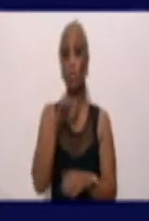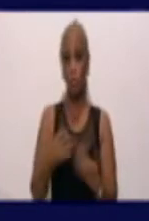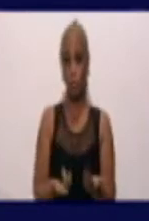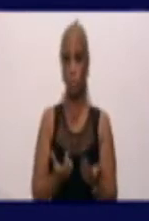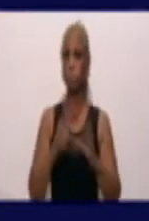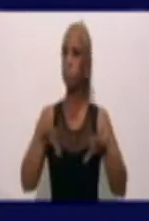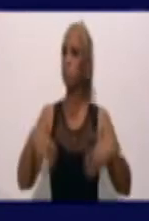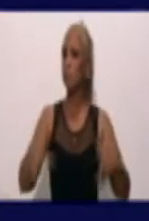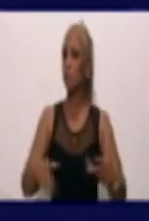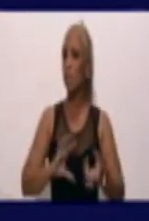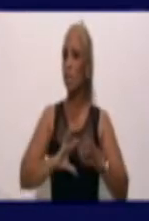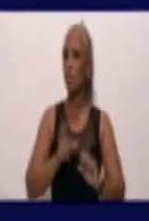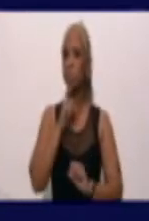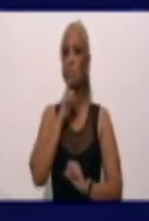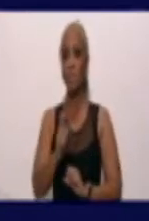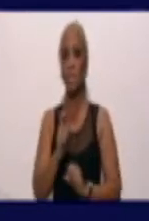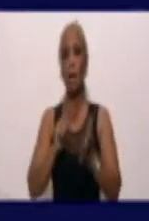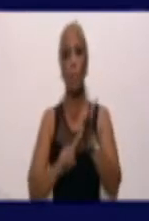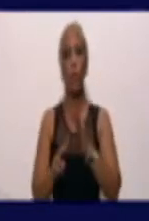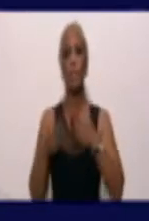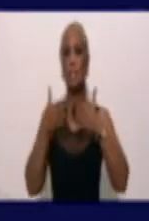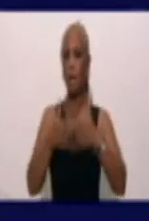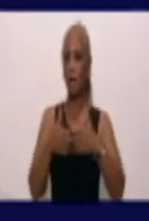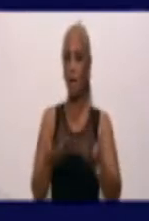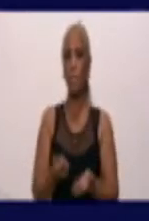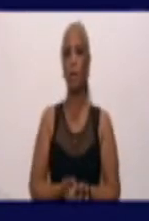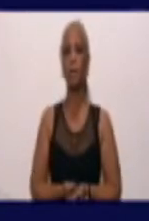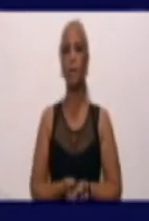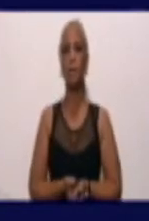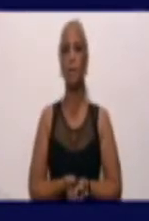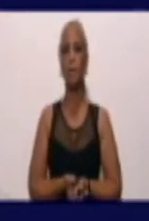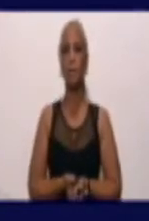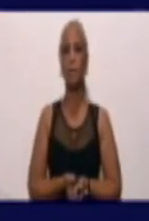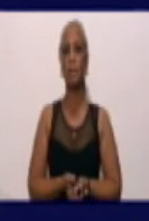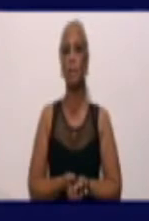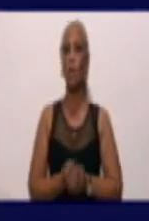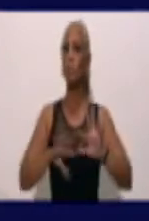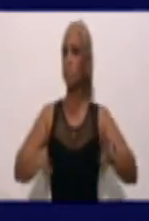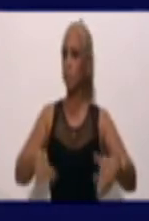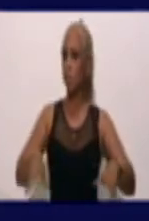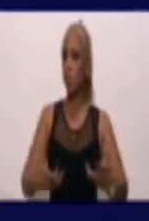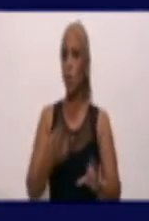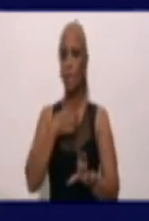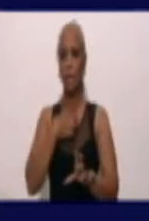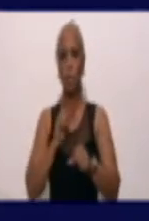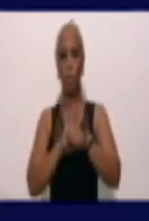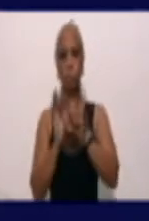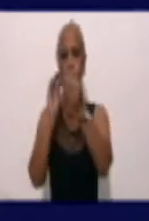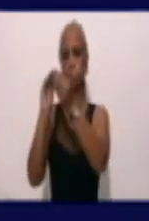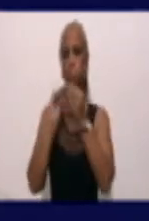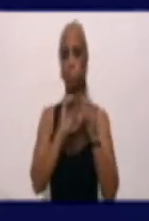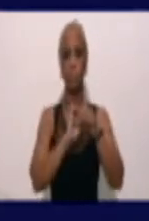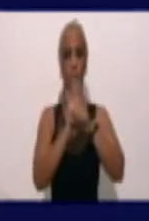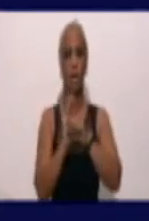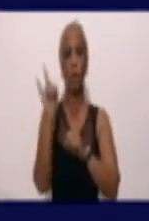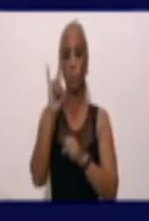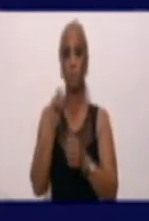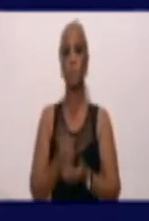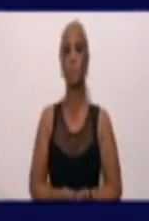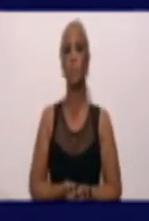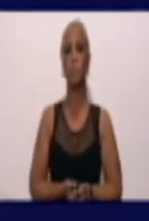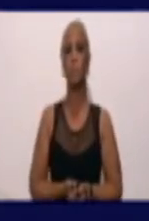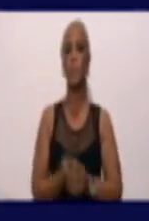complicada la situación en la provincia con la situación que tenemos con la transmisión de la COVID.